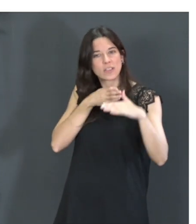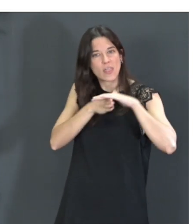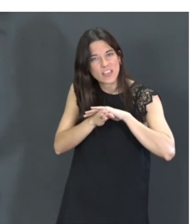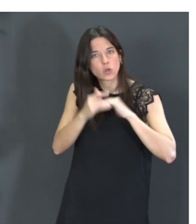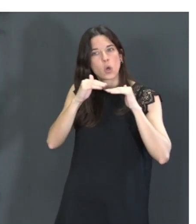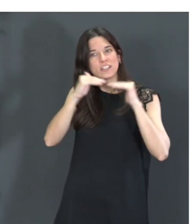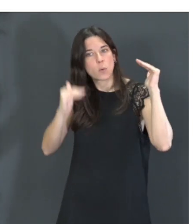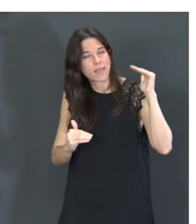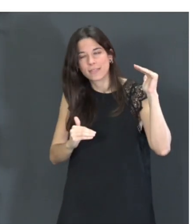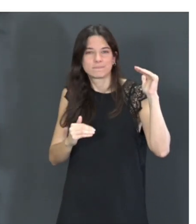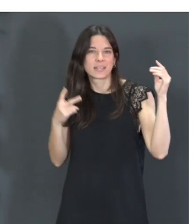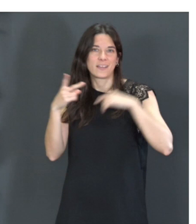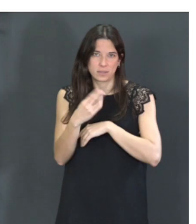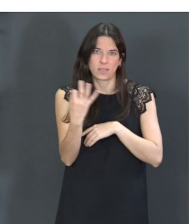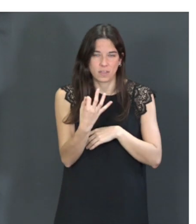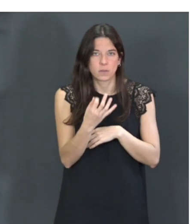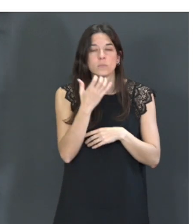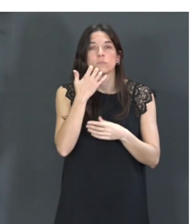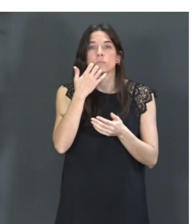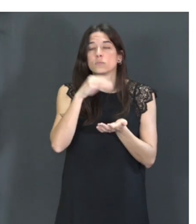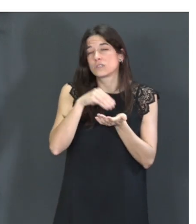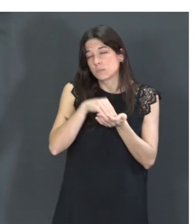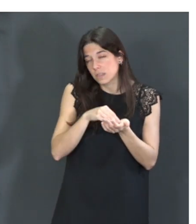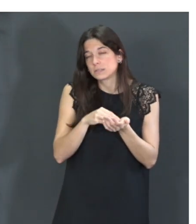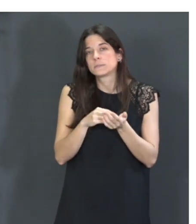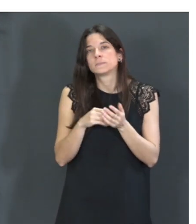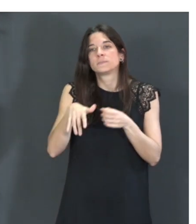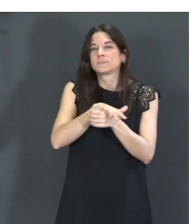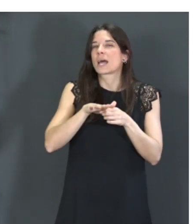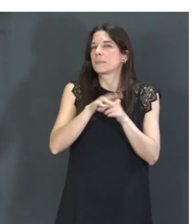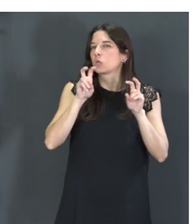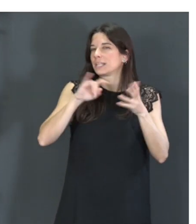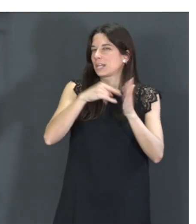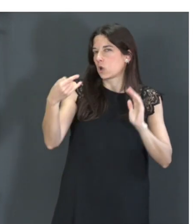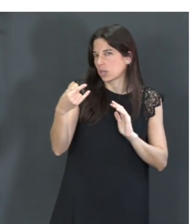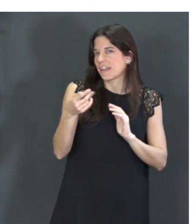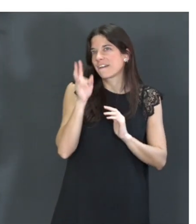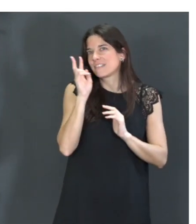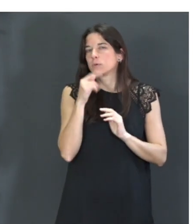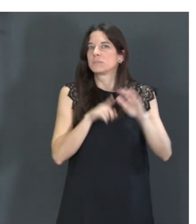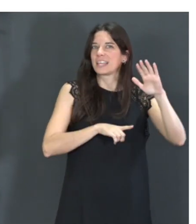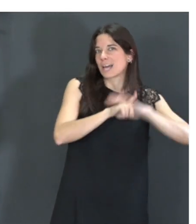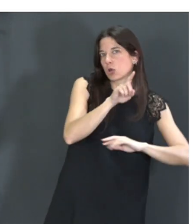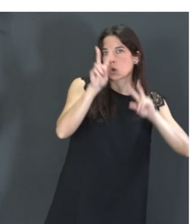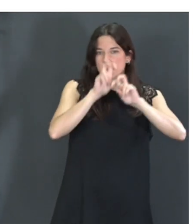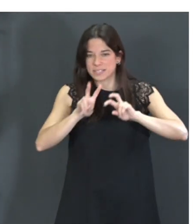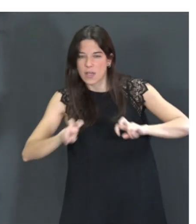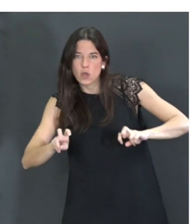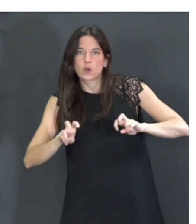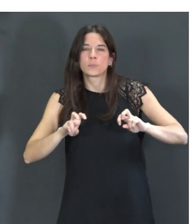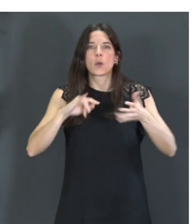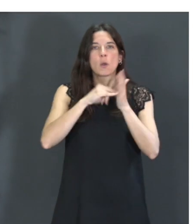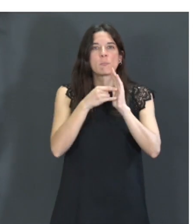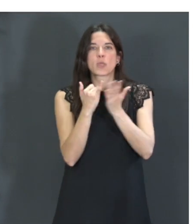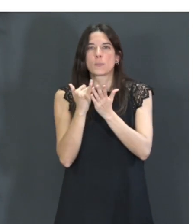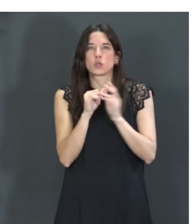muchas veces en el ámbito de la tecnología vemos como hay muchos desarrollos, mucha investigación, mucho prototipo, proyectos, pero